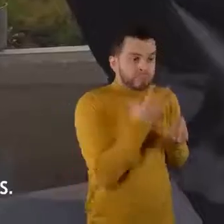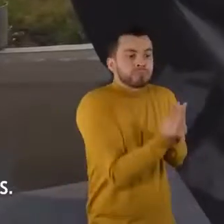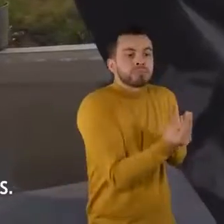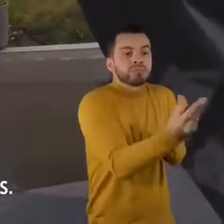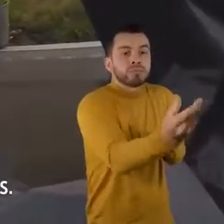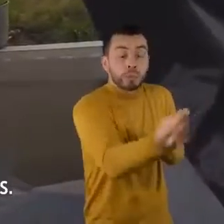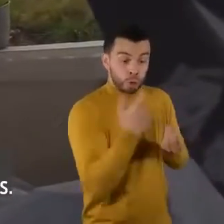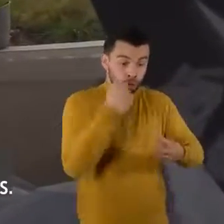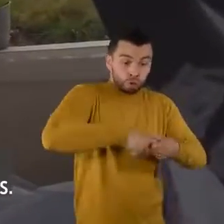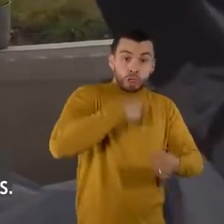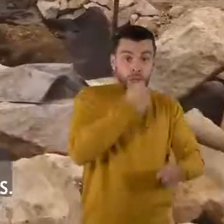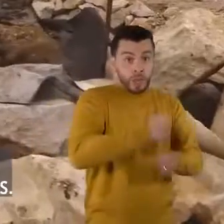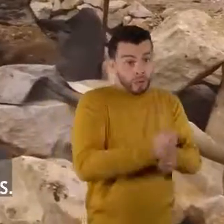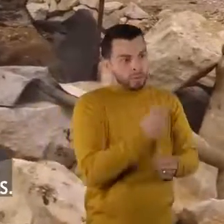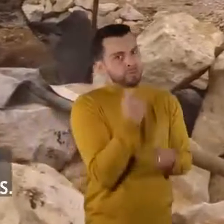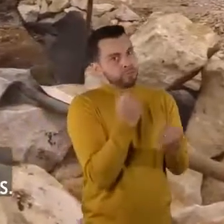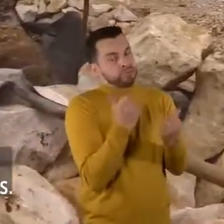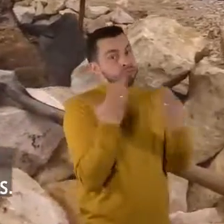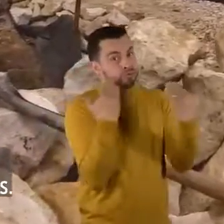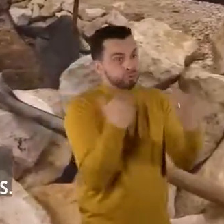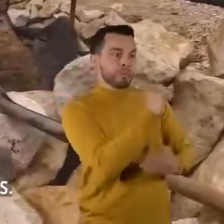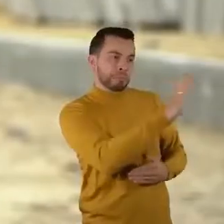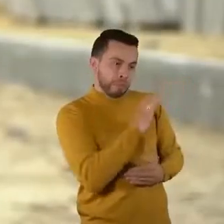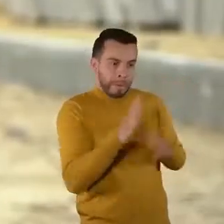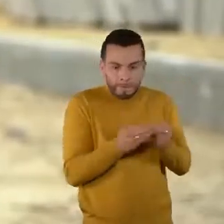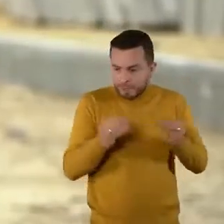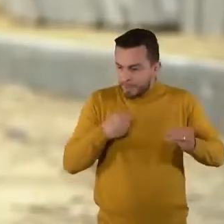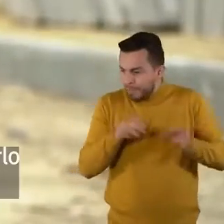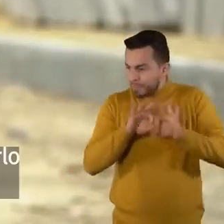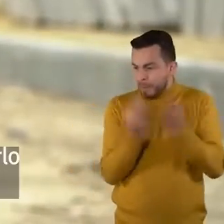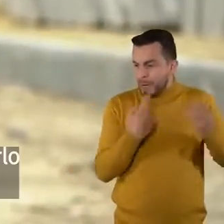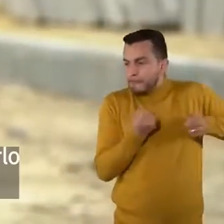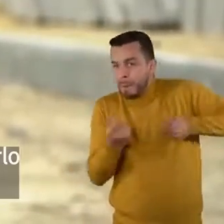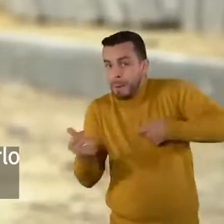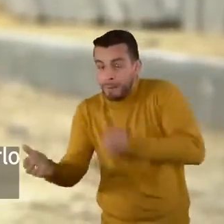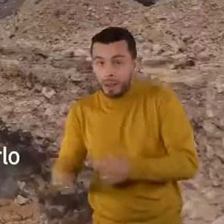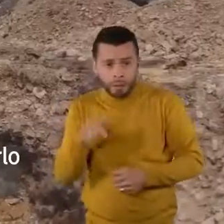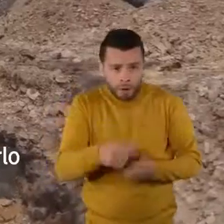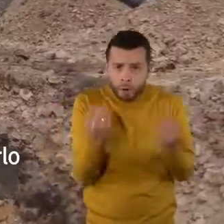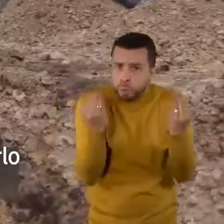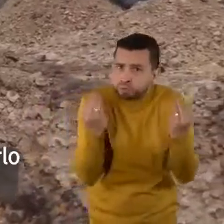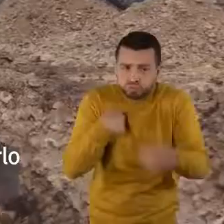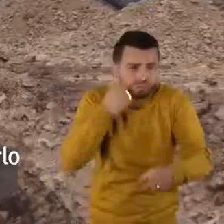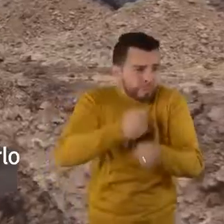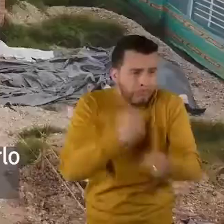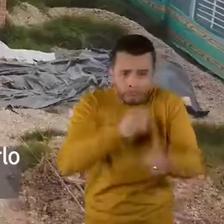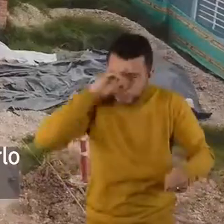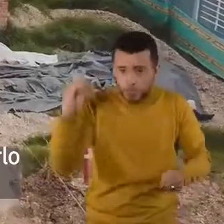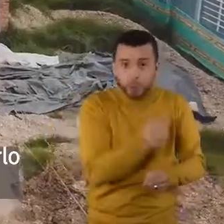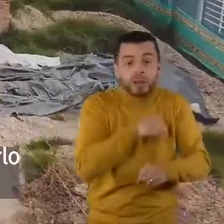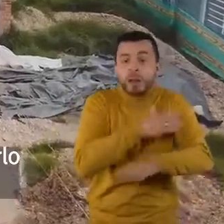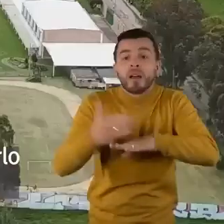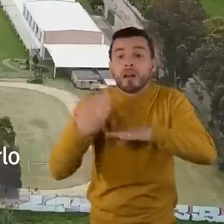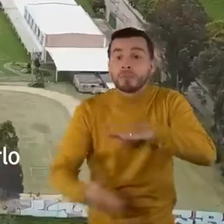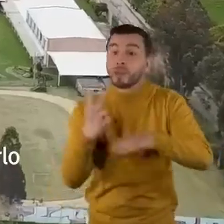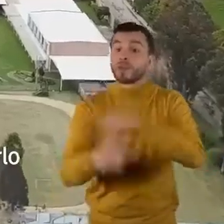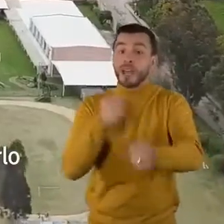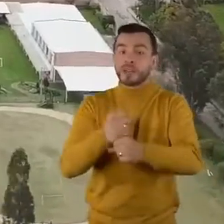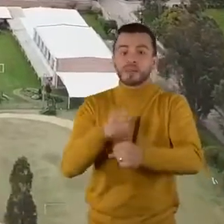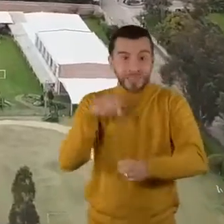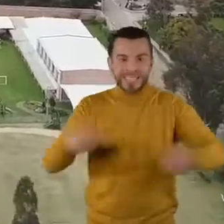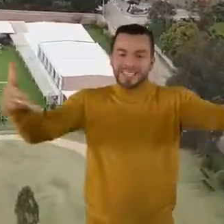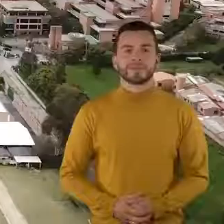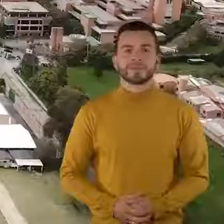incluyendo la intersección en este punto y la construcción de tres nuevos puentes vehiculares los restos que conectarán la calle